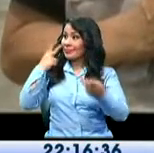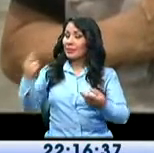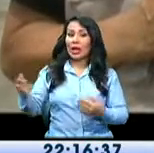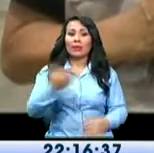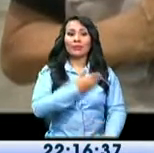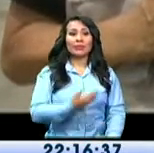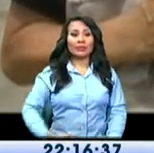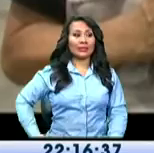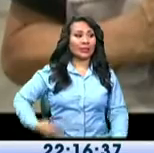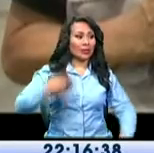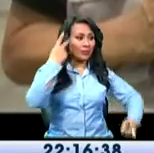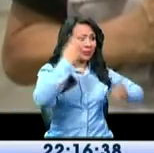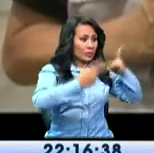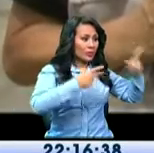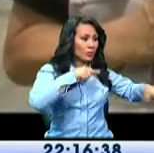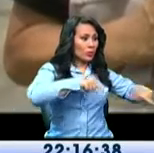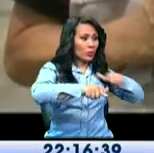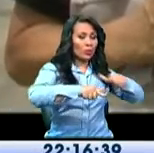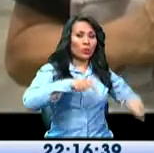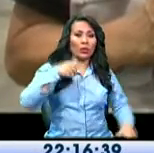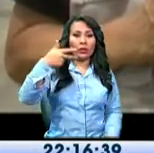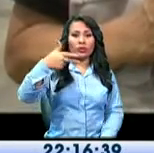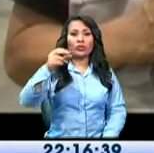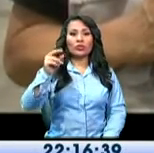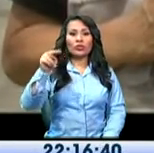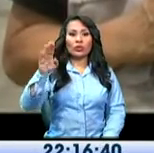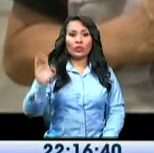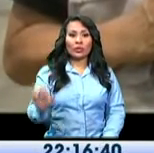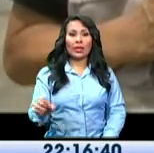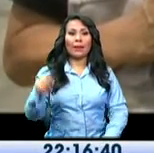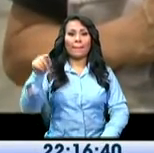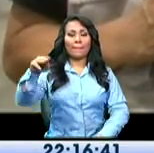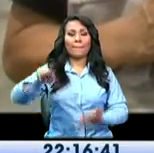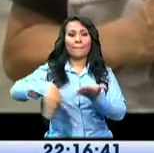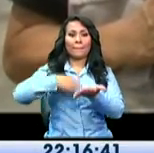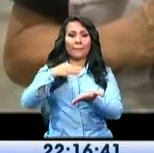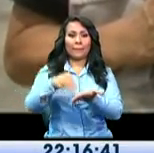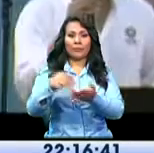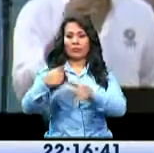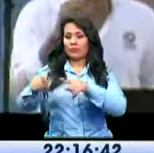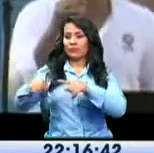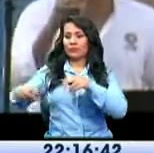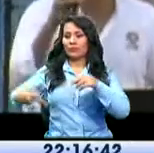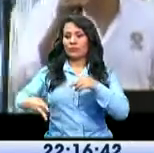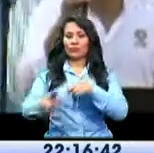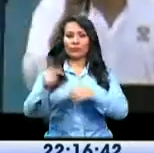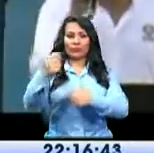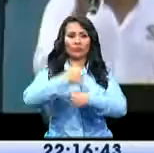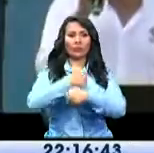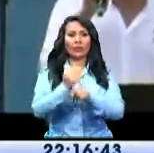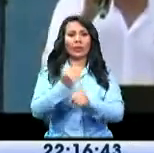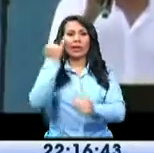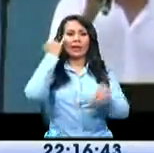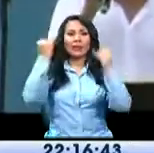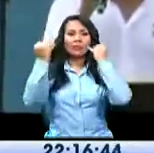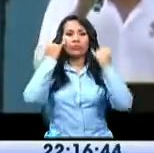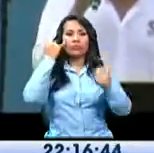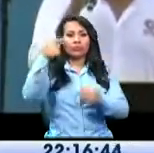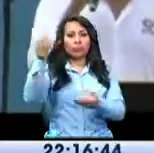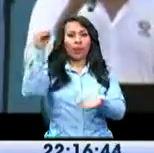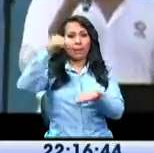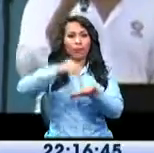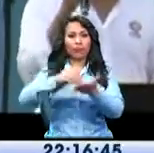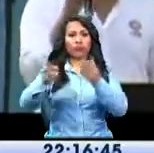los cantones Chone y San Vicente en la provincia de Manabí, donde inauguró varias obras. El proyecto multipropósito Chone es parte